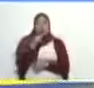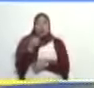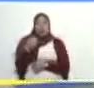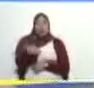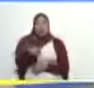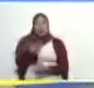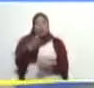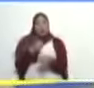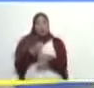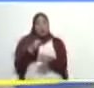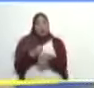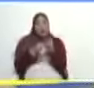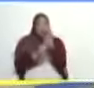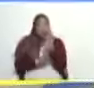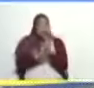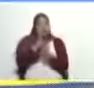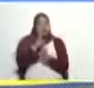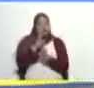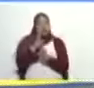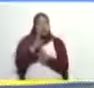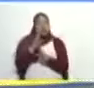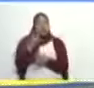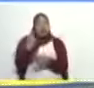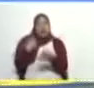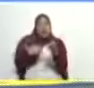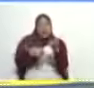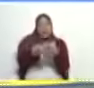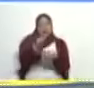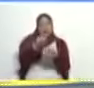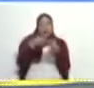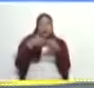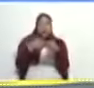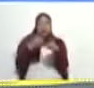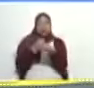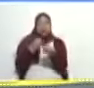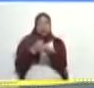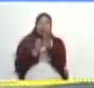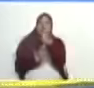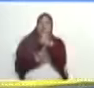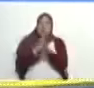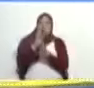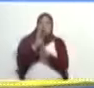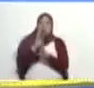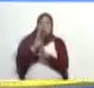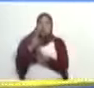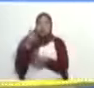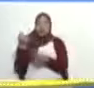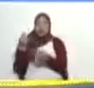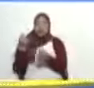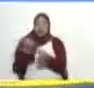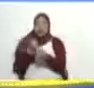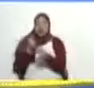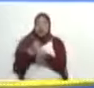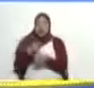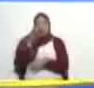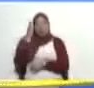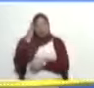por ejemplo, mientras desarrollemos el sector exportador, que ya estamos desarrollando, el sector exportador debe